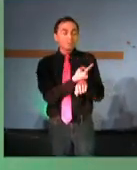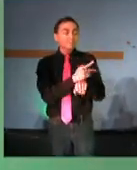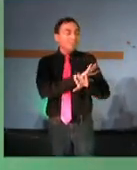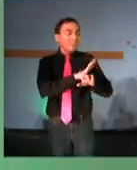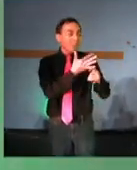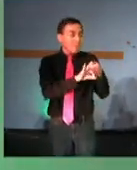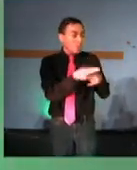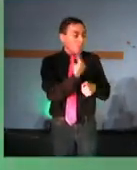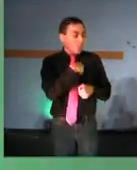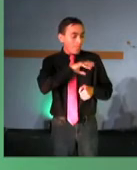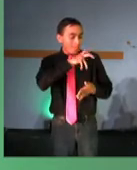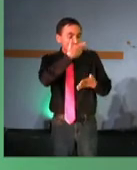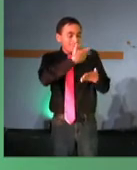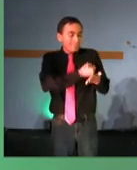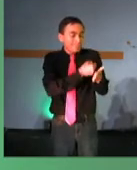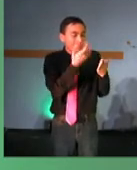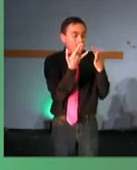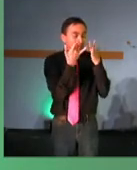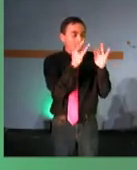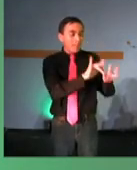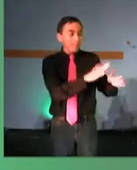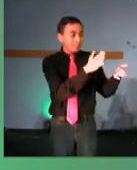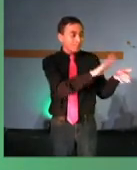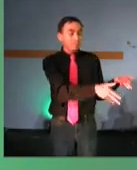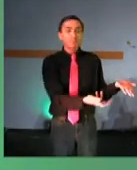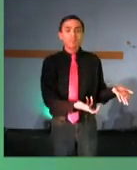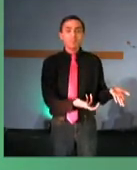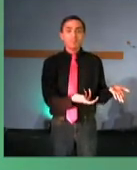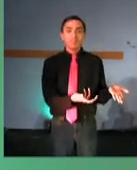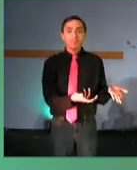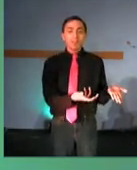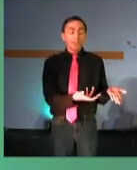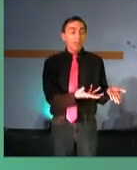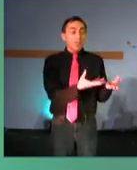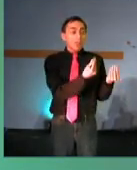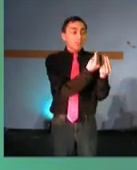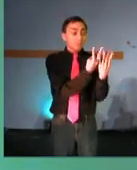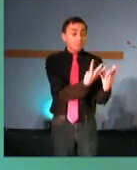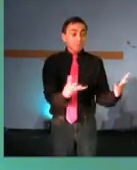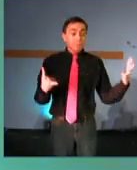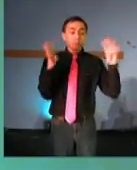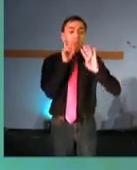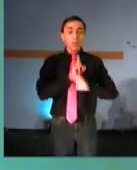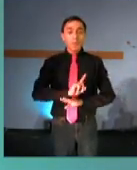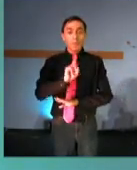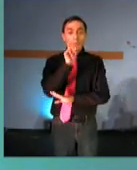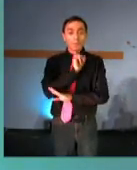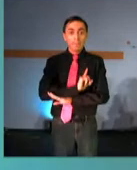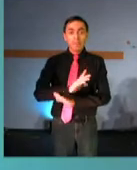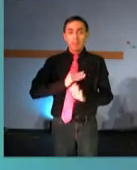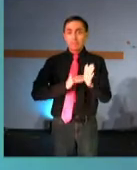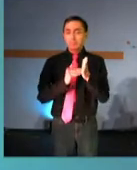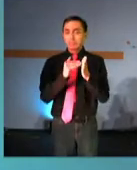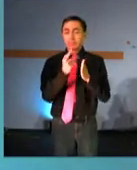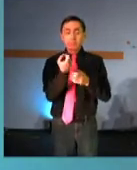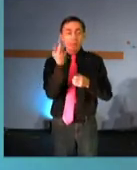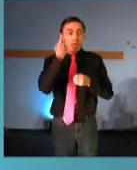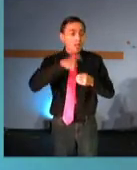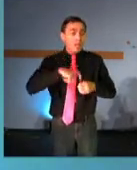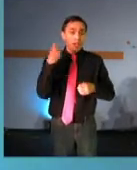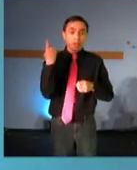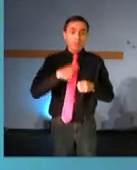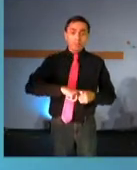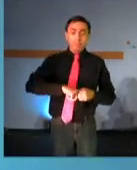y efectivamente hubo miles de mujeres que se incorporaron como milicianas, como